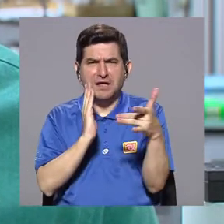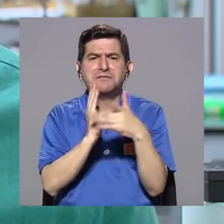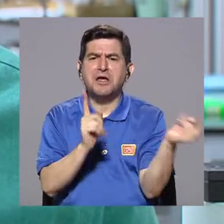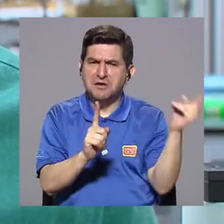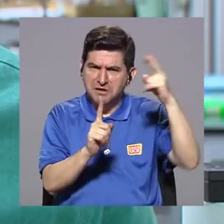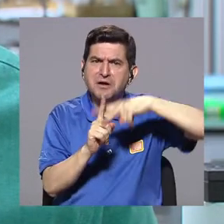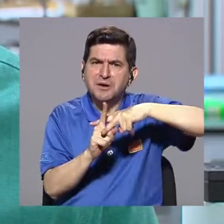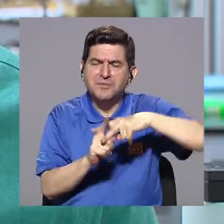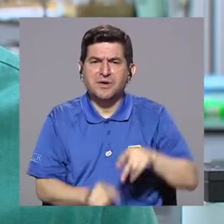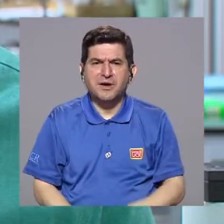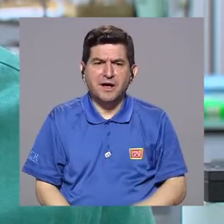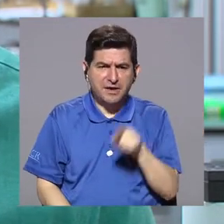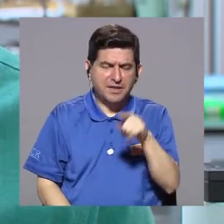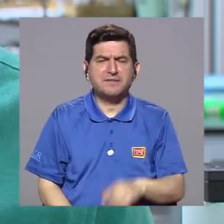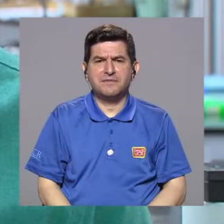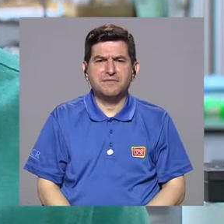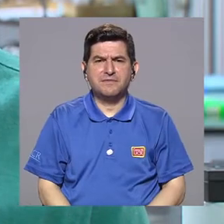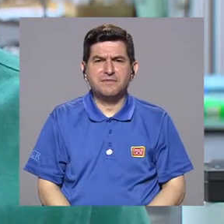técnica de